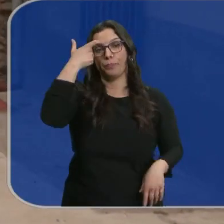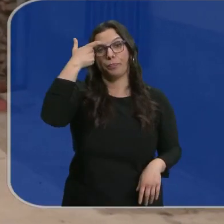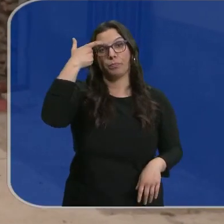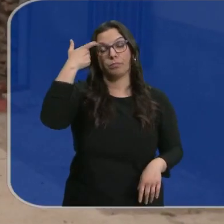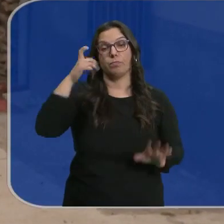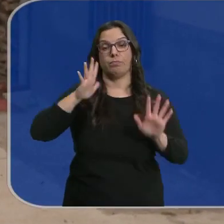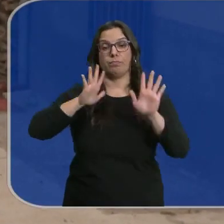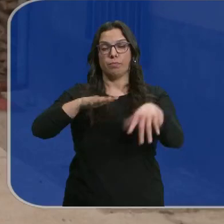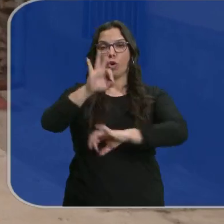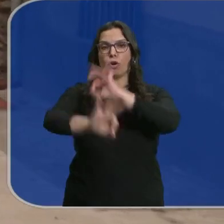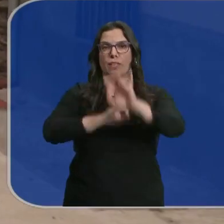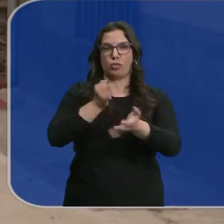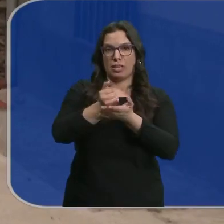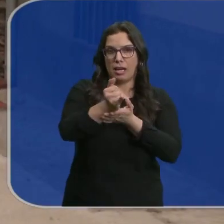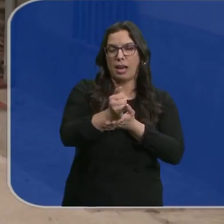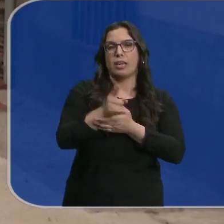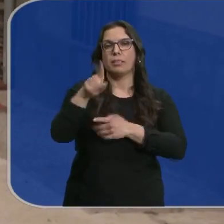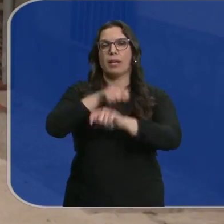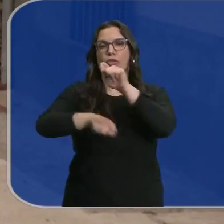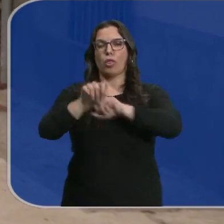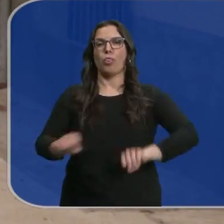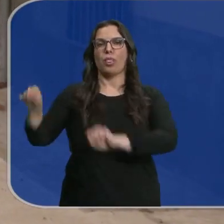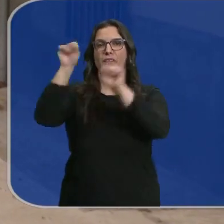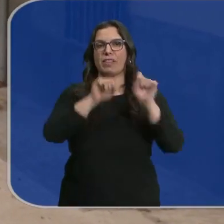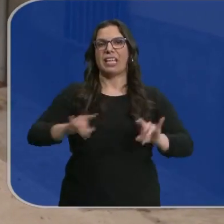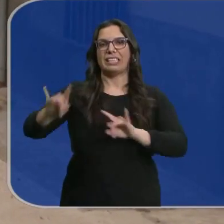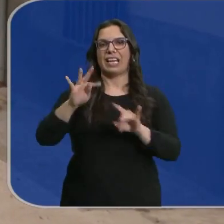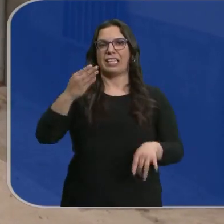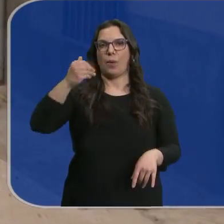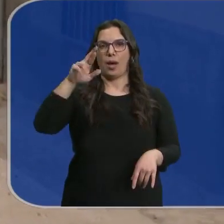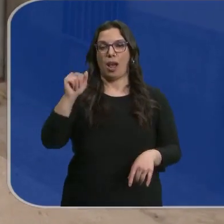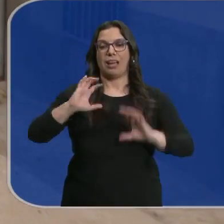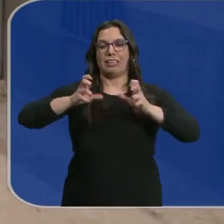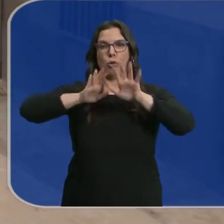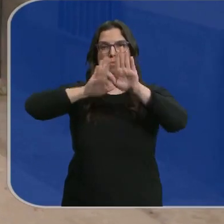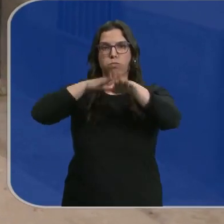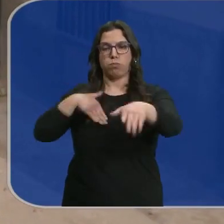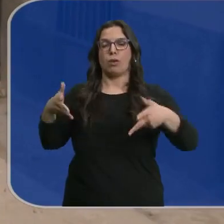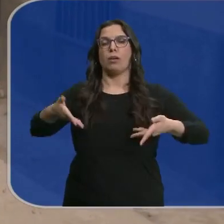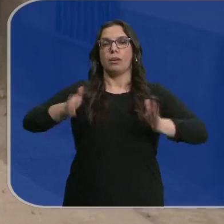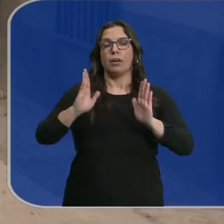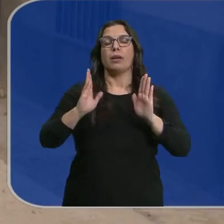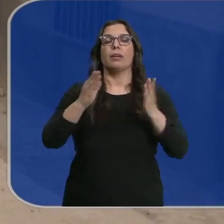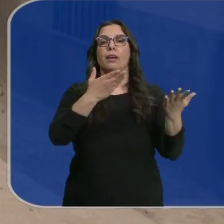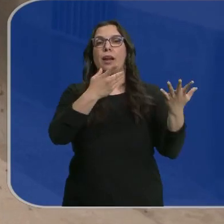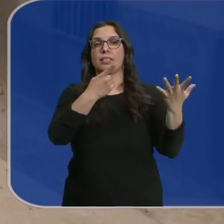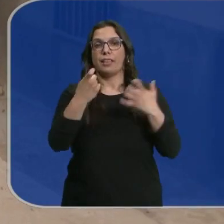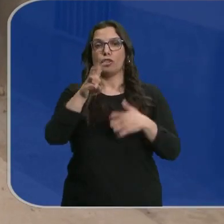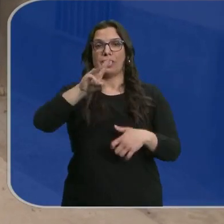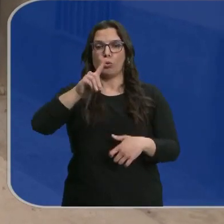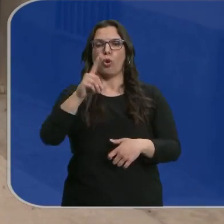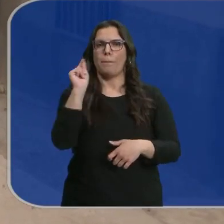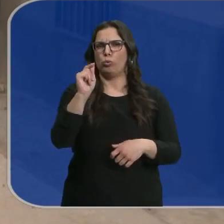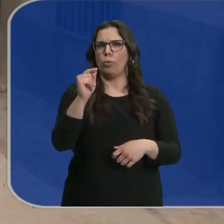Manifestación conjunta de las organizaciones agrarias y de la Asociación en Defensa de la Tierra de Tábara con esta tractorada que ha cortado la Nacional 631 durante